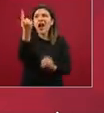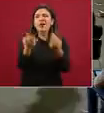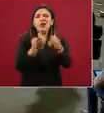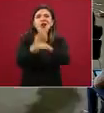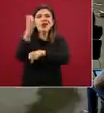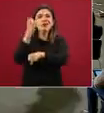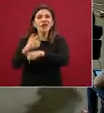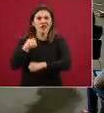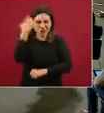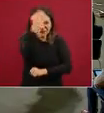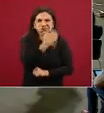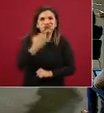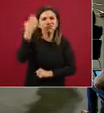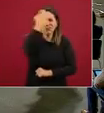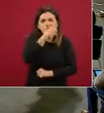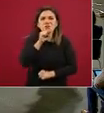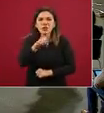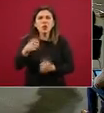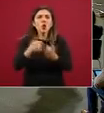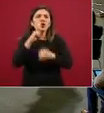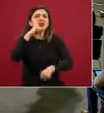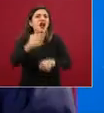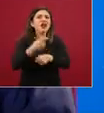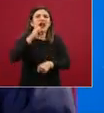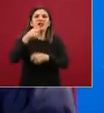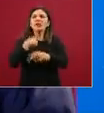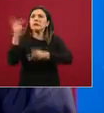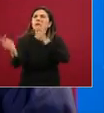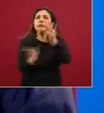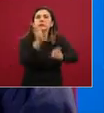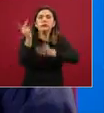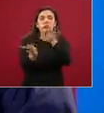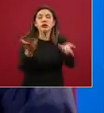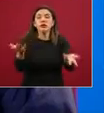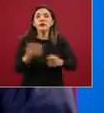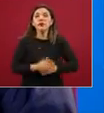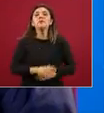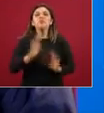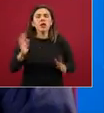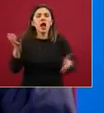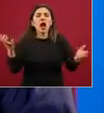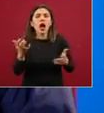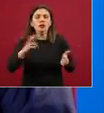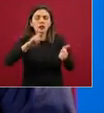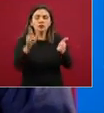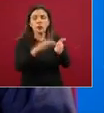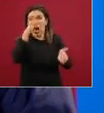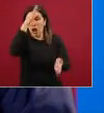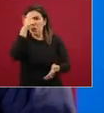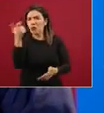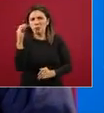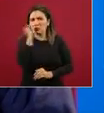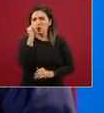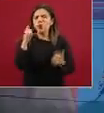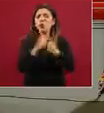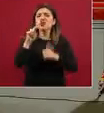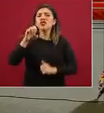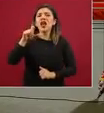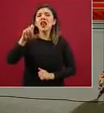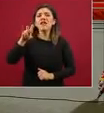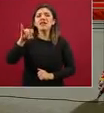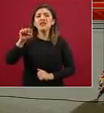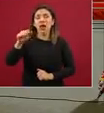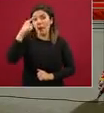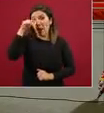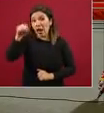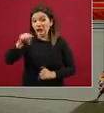porque lo estuvimos evaluando, repito, con los propios secretarios de Educación del país, se logró un convenio sin costo con Televisa, en donde